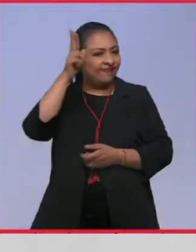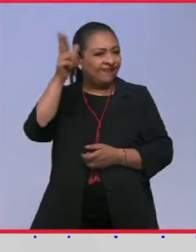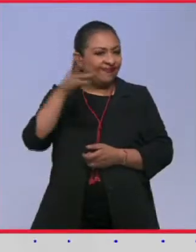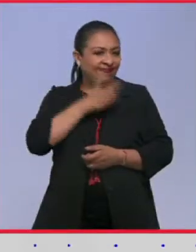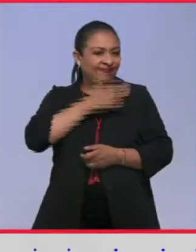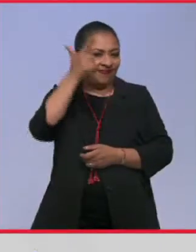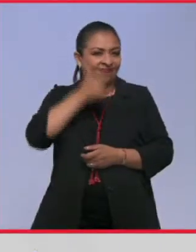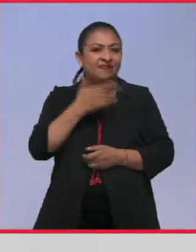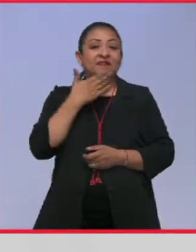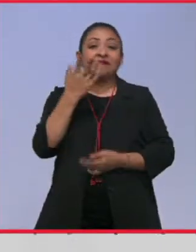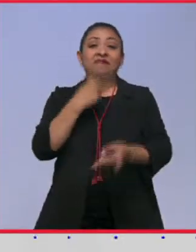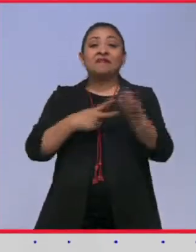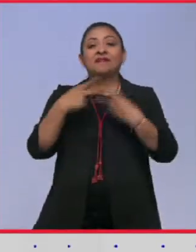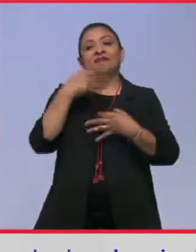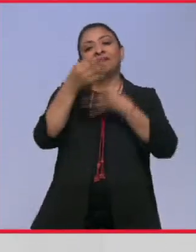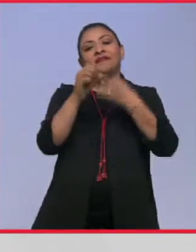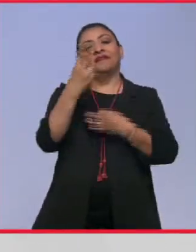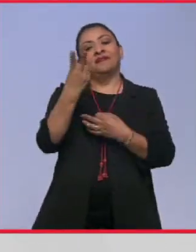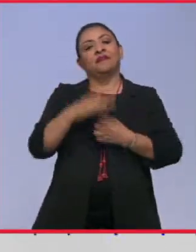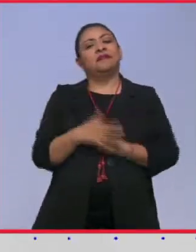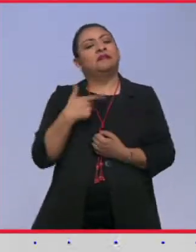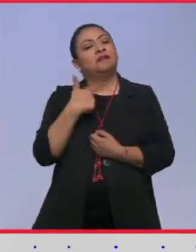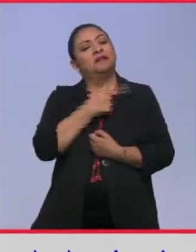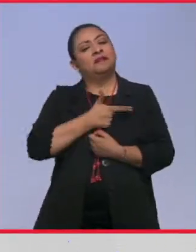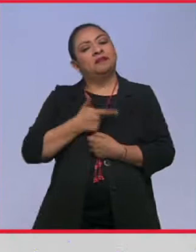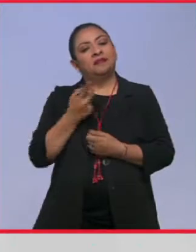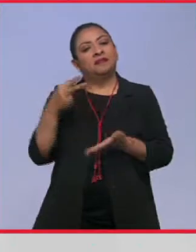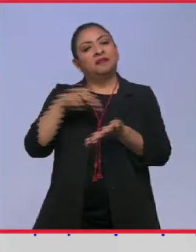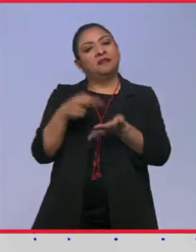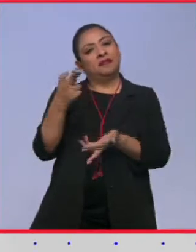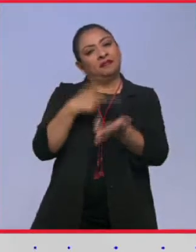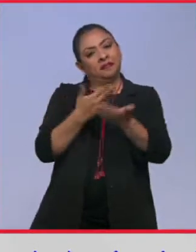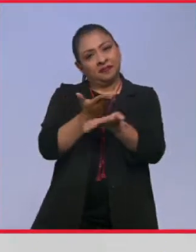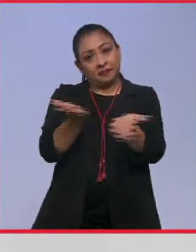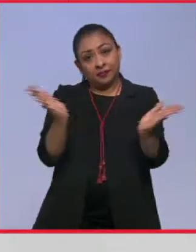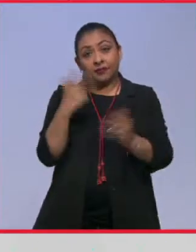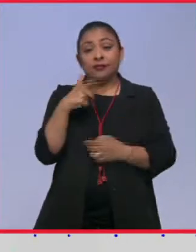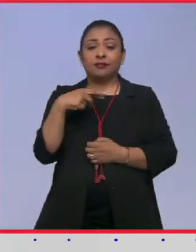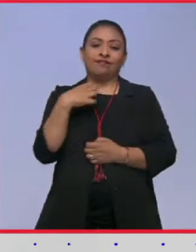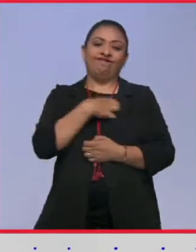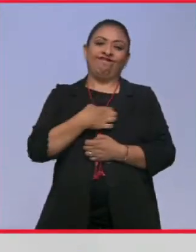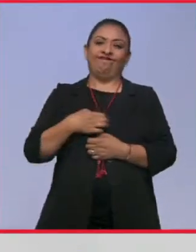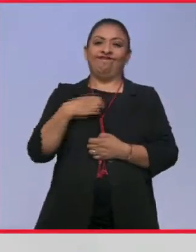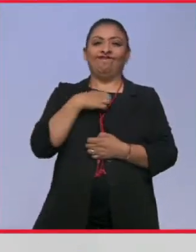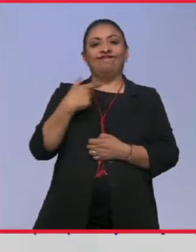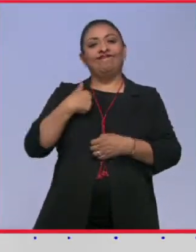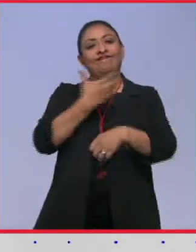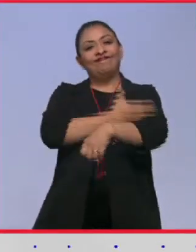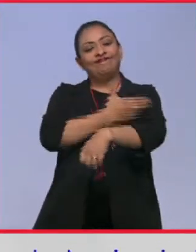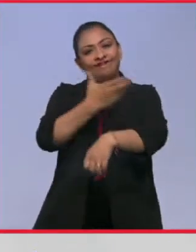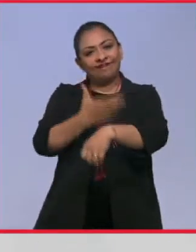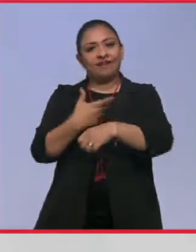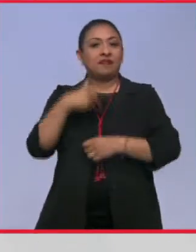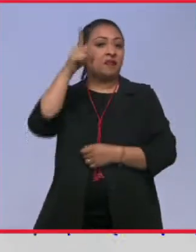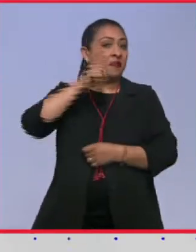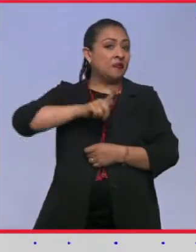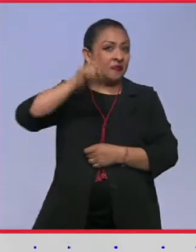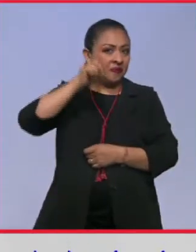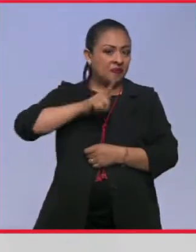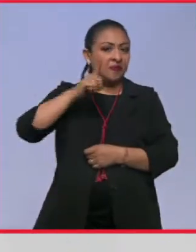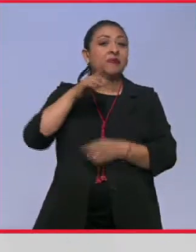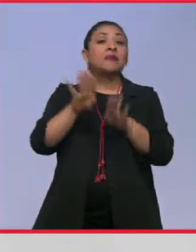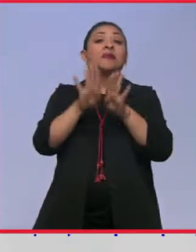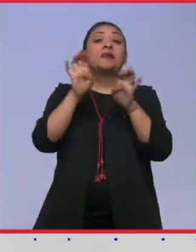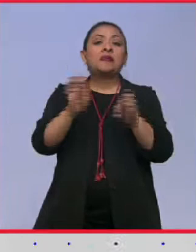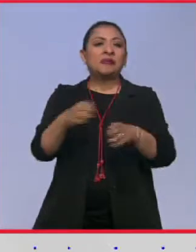Hola, ¿qué tal? Muy buenas noches. Bienvenidos a Noticias 22. Qué gusto estar de regreso con ustedes. Qué alegría estar con mis compañeros. Laura Regis,